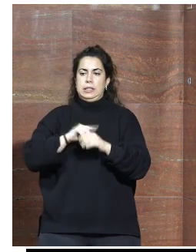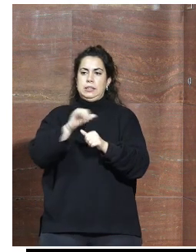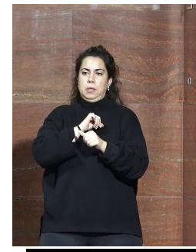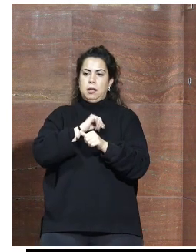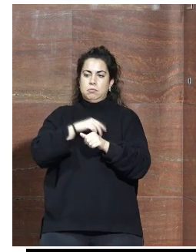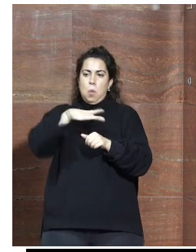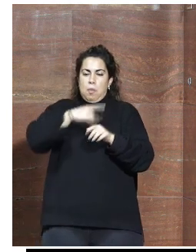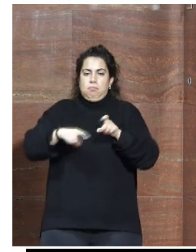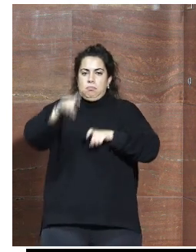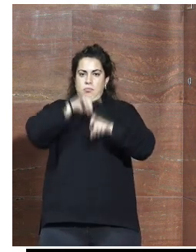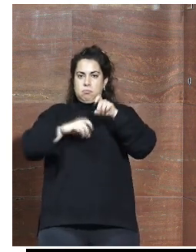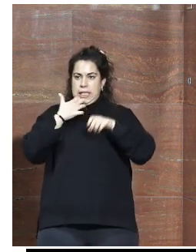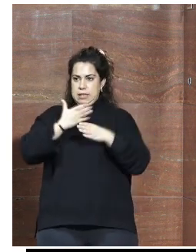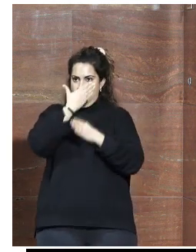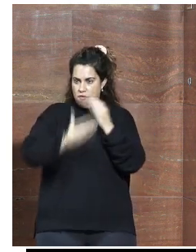en cuenta.